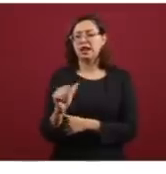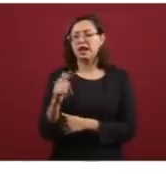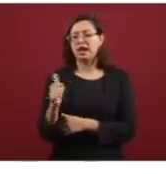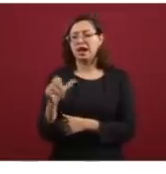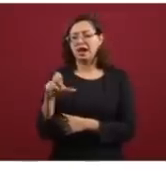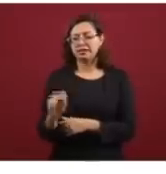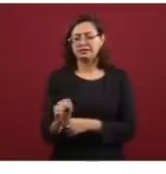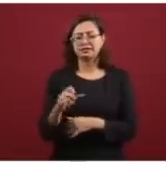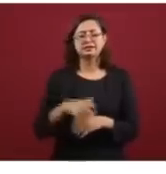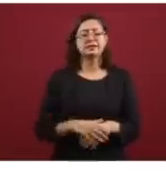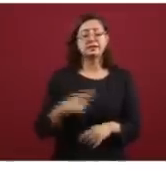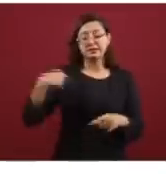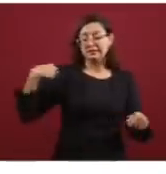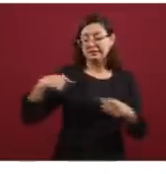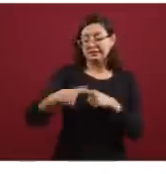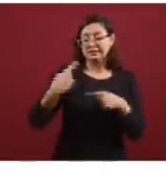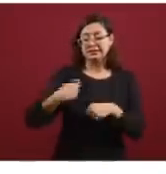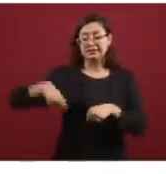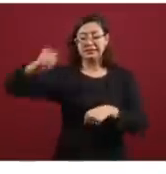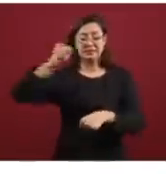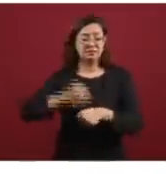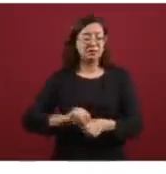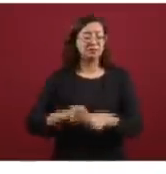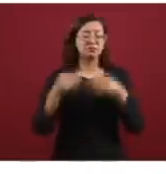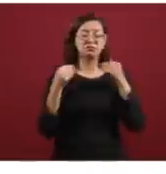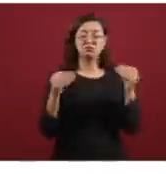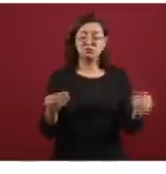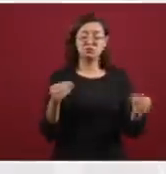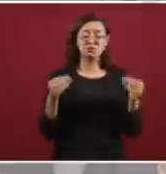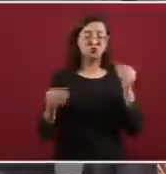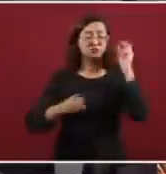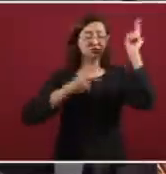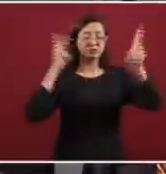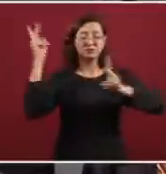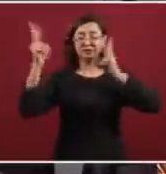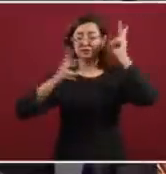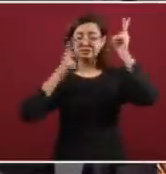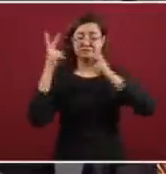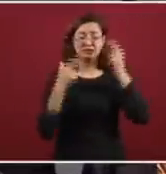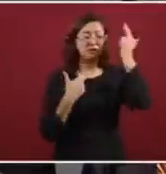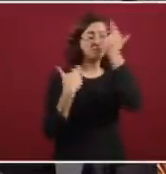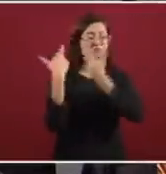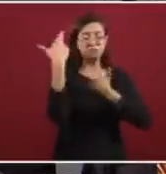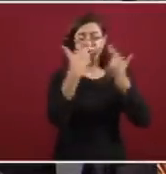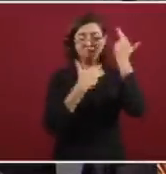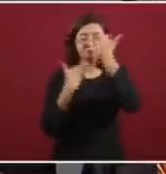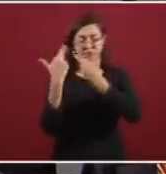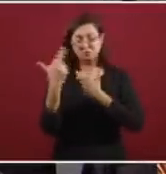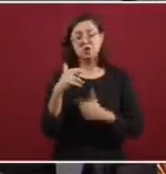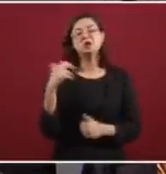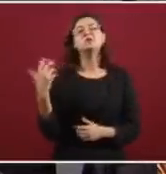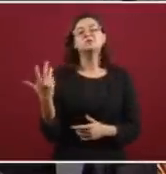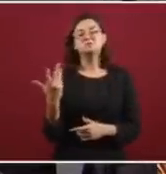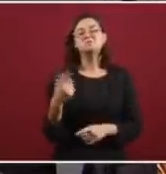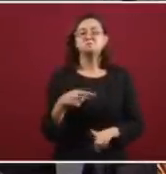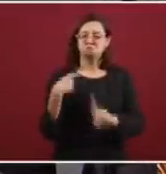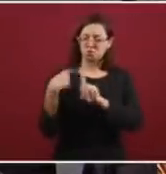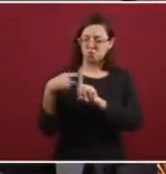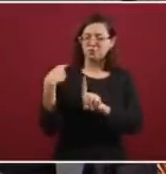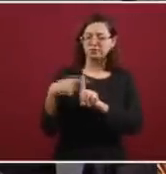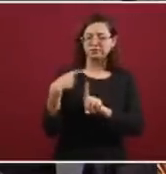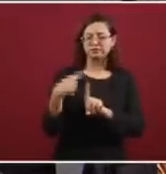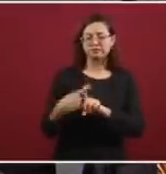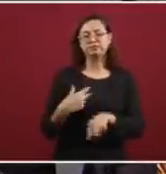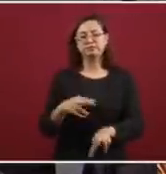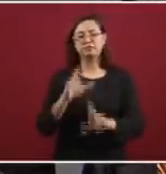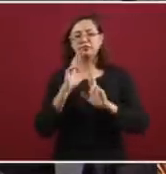muchísima actividad en el tema de verificación, afortunadamente con muy buenos resultados.